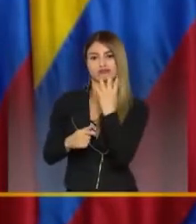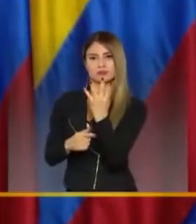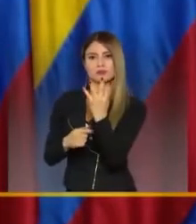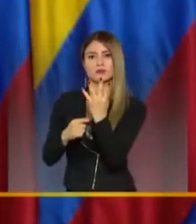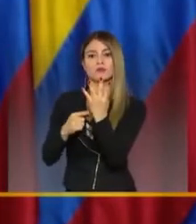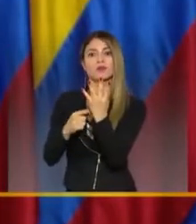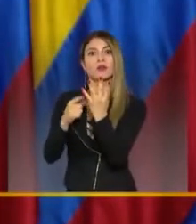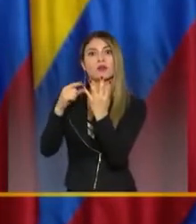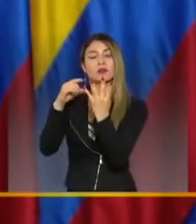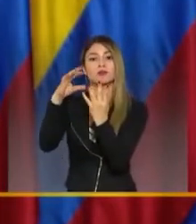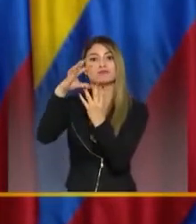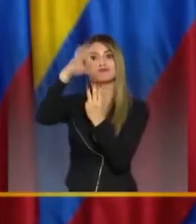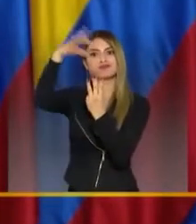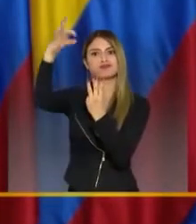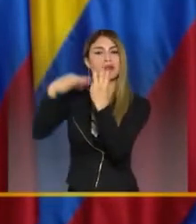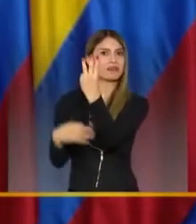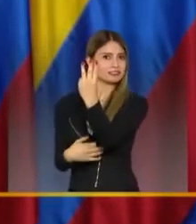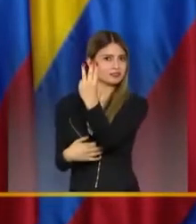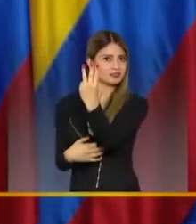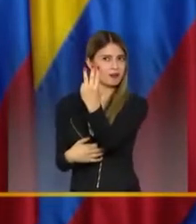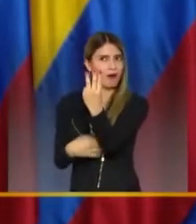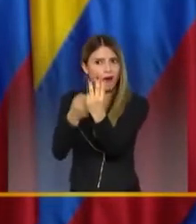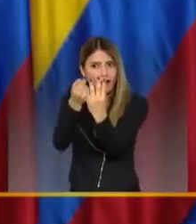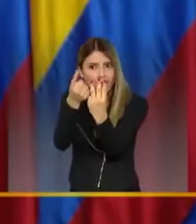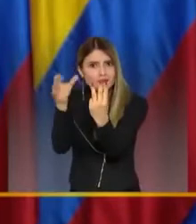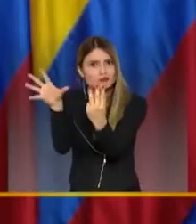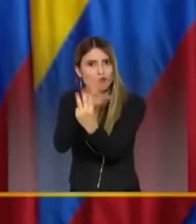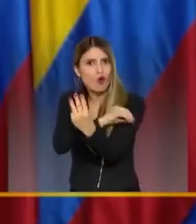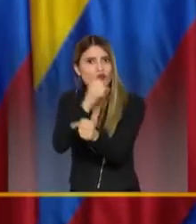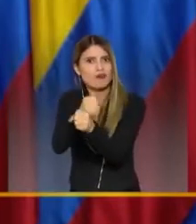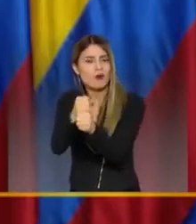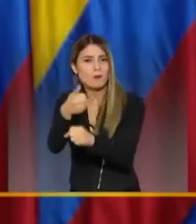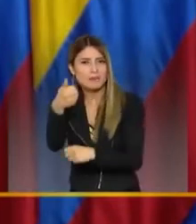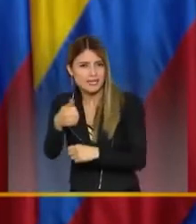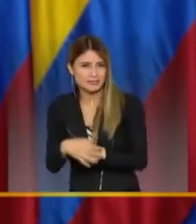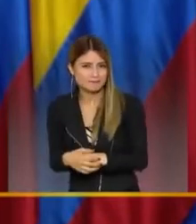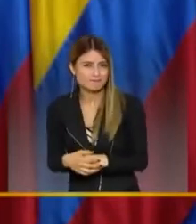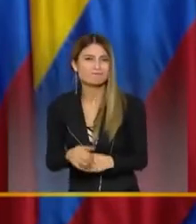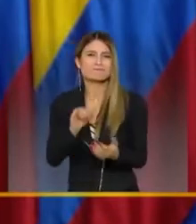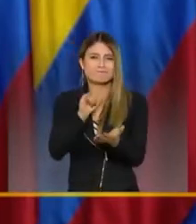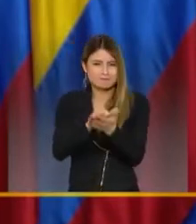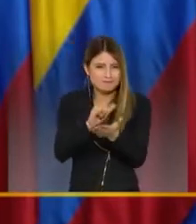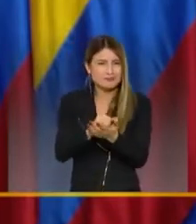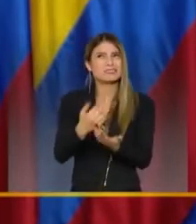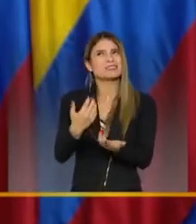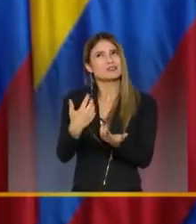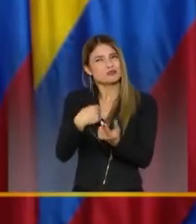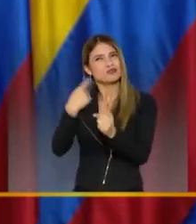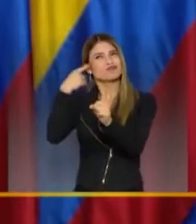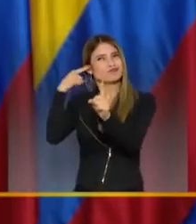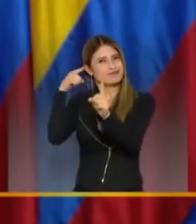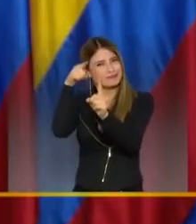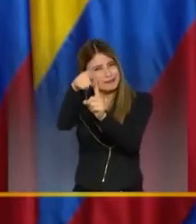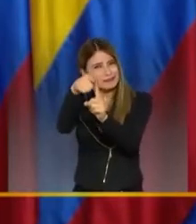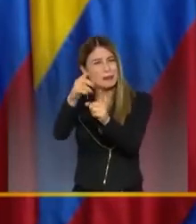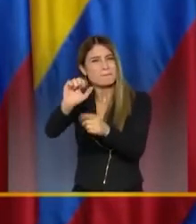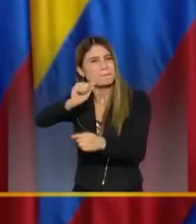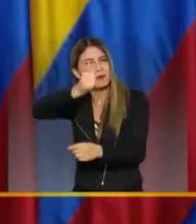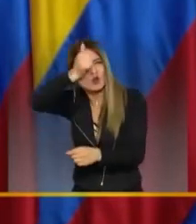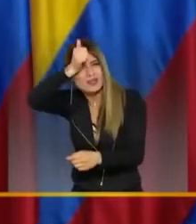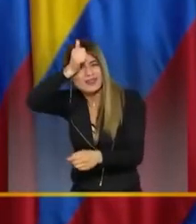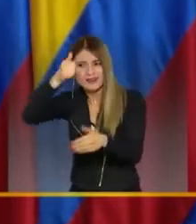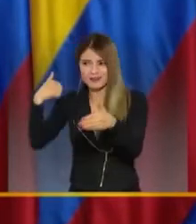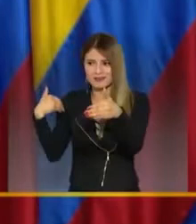derechos de los trabajadores y ampliar la cobertura de la seguridad social han sido también una prioridad en estos